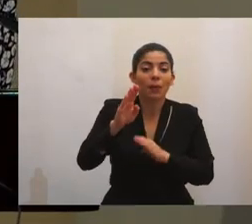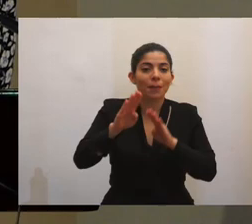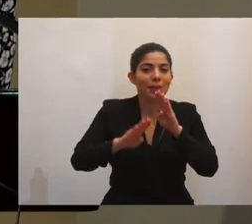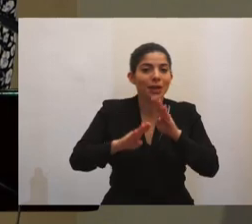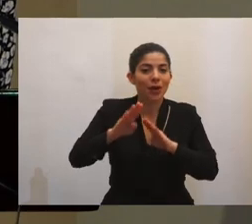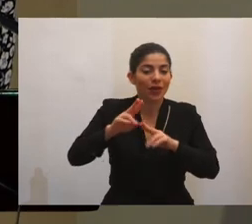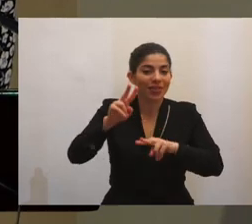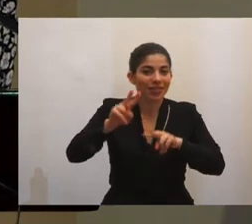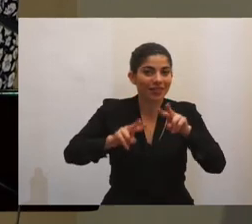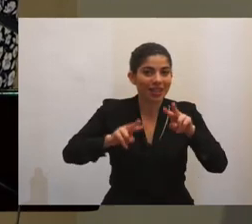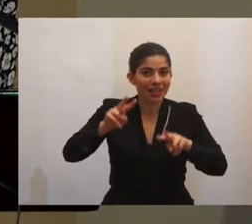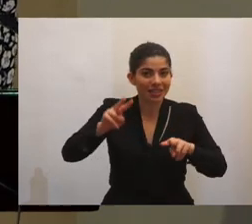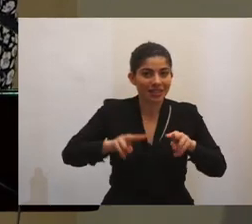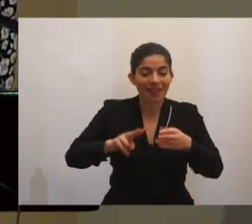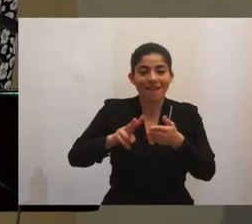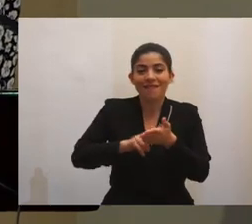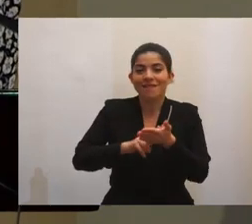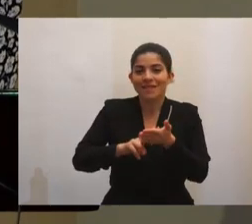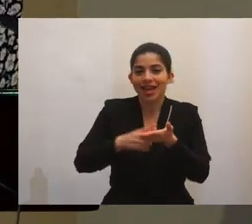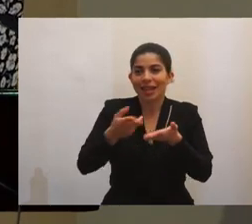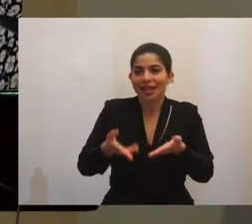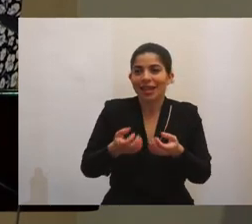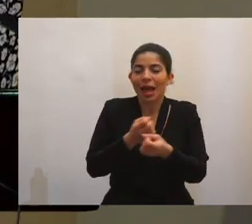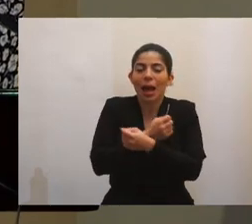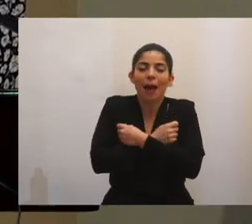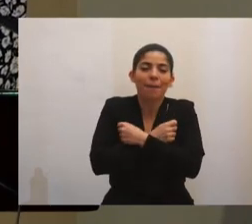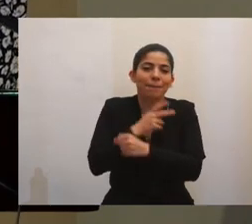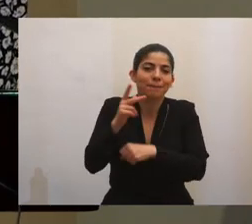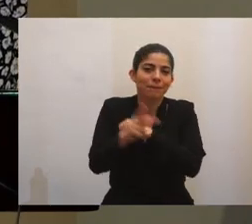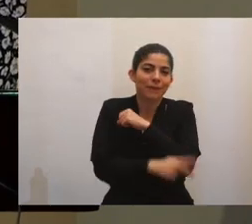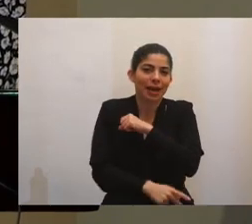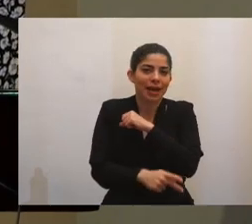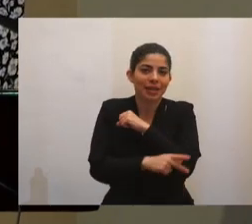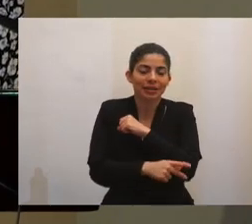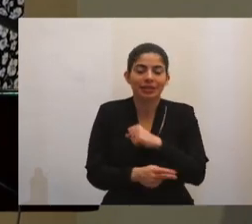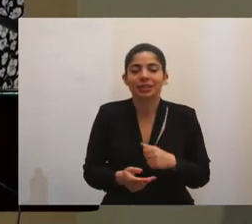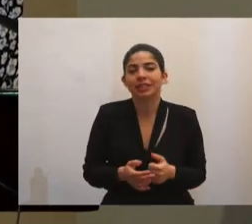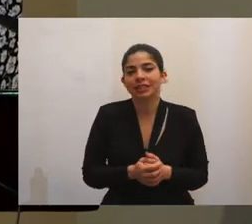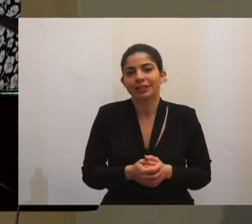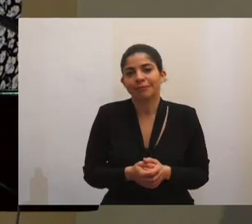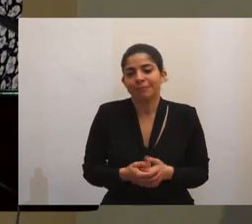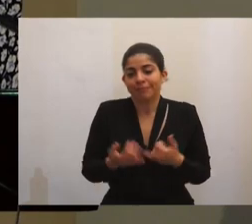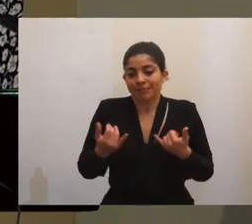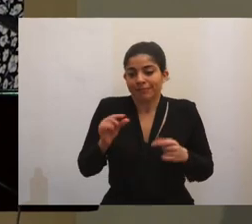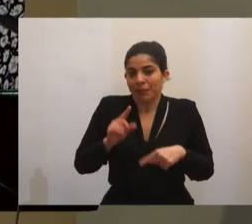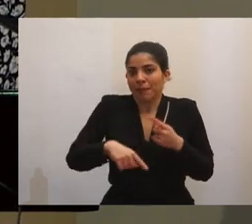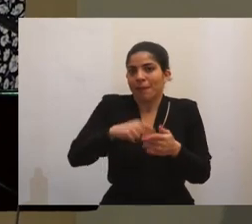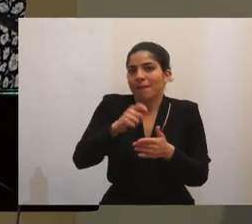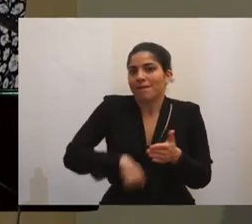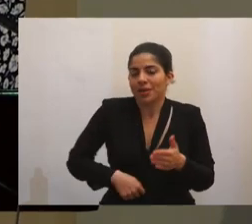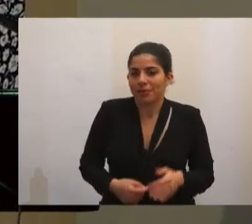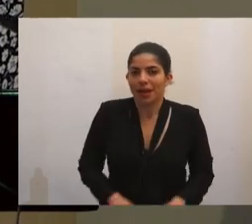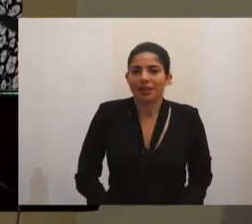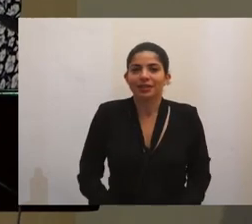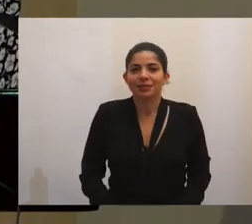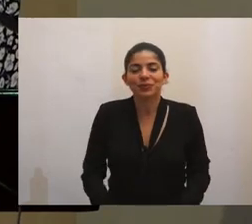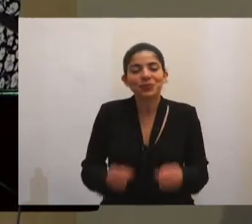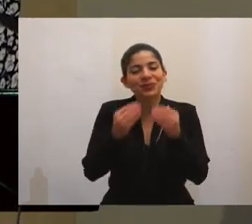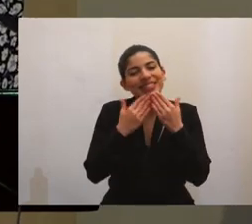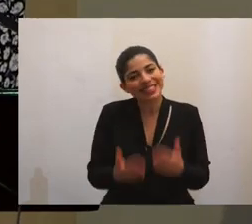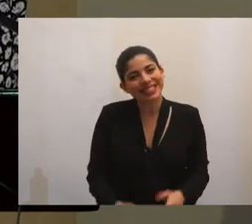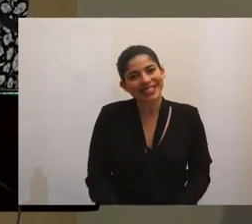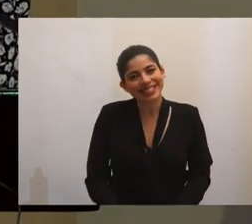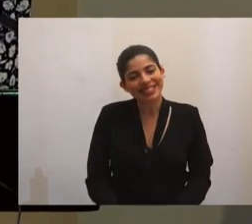desde este verde y amado país, estamos a punto de firmar.